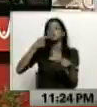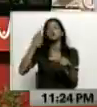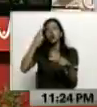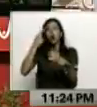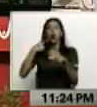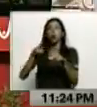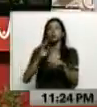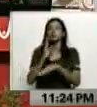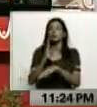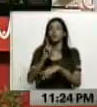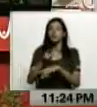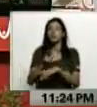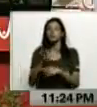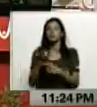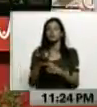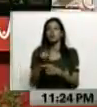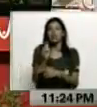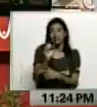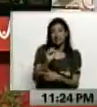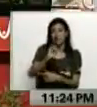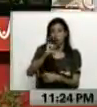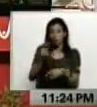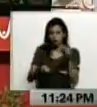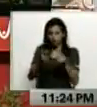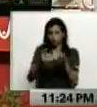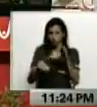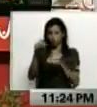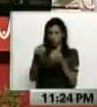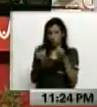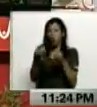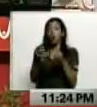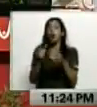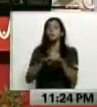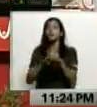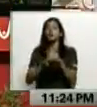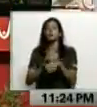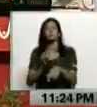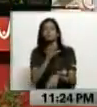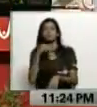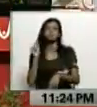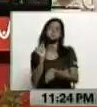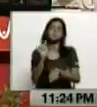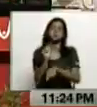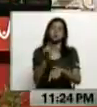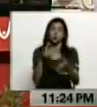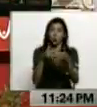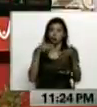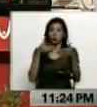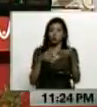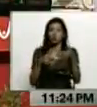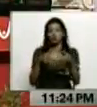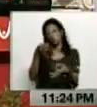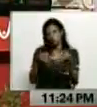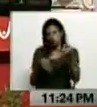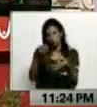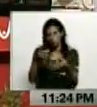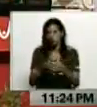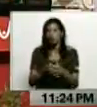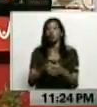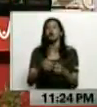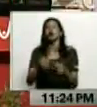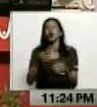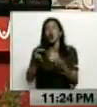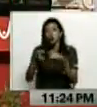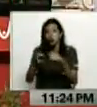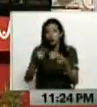justicia entre otras sanciones tiene una multa impuesta por el tcj por emitir descalificativos contra el poder judicial además de la multa